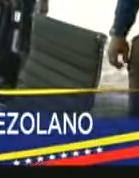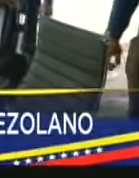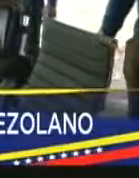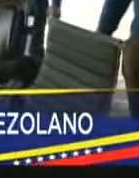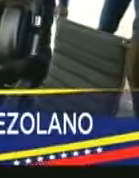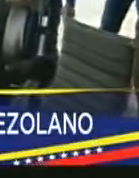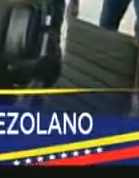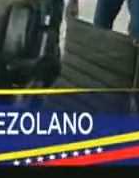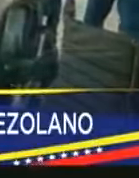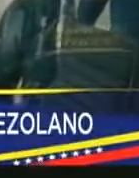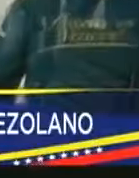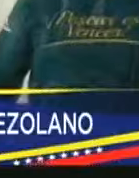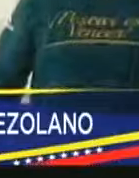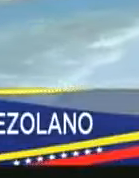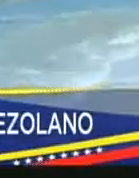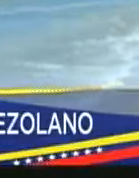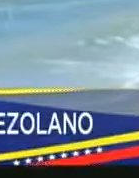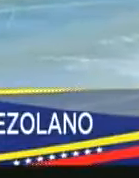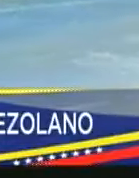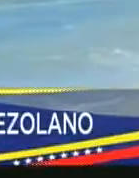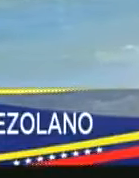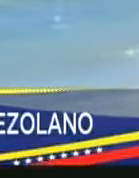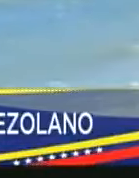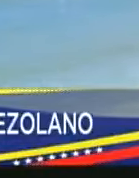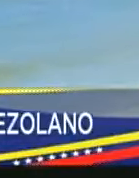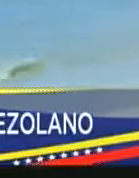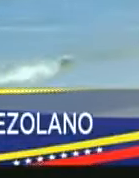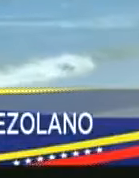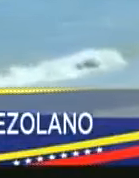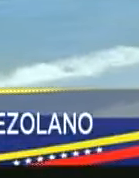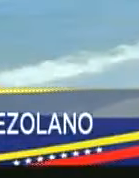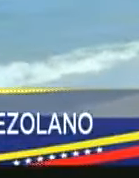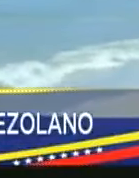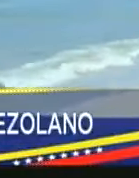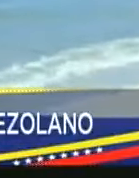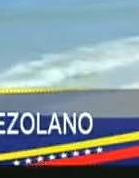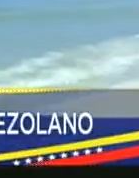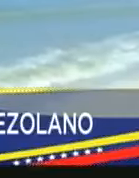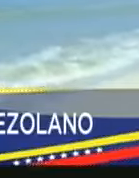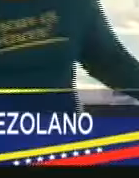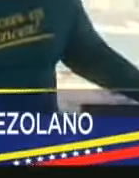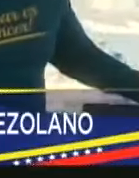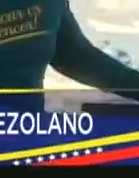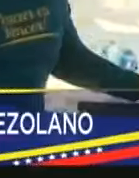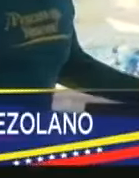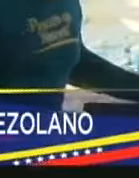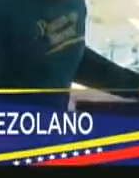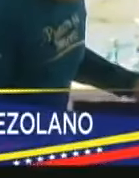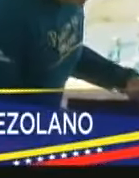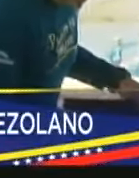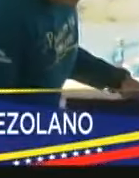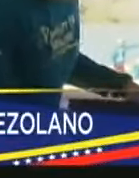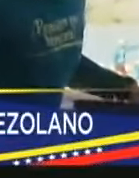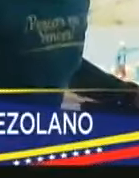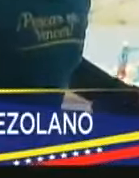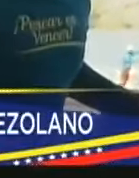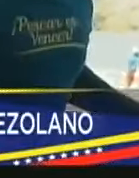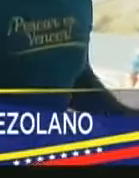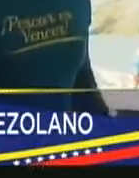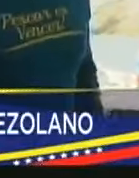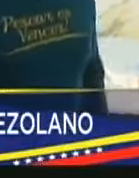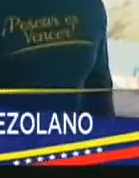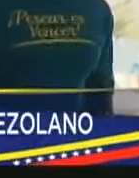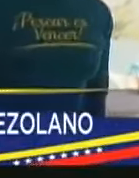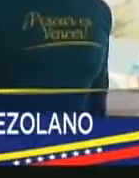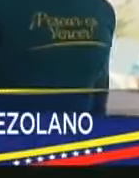muchísimo para nuestro país y pues por supuesto elevó los niveles de producción y por supuesto a partir del año